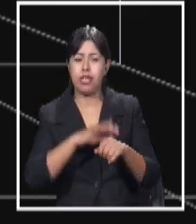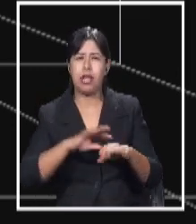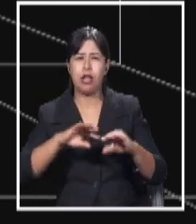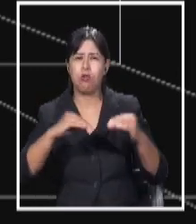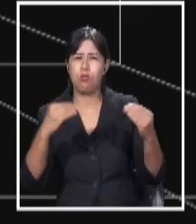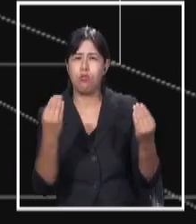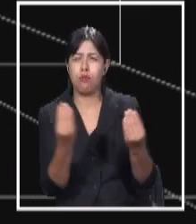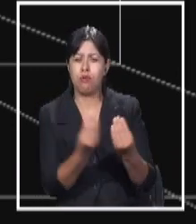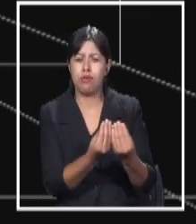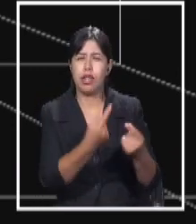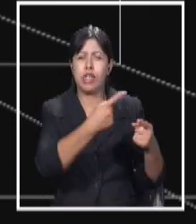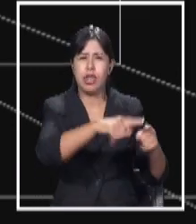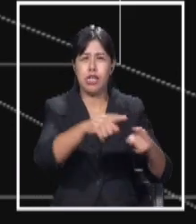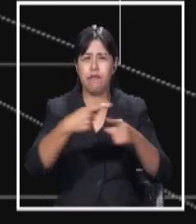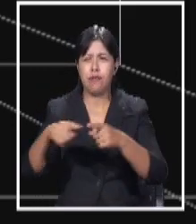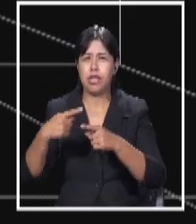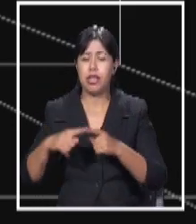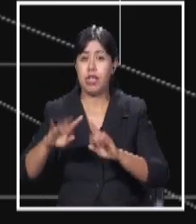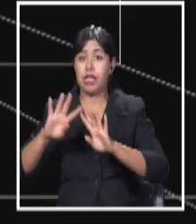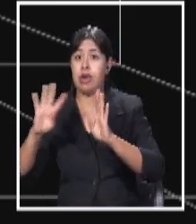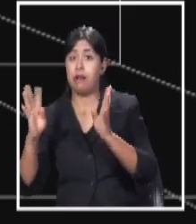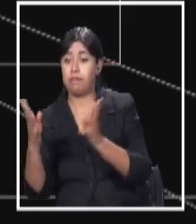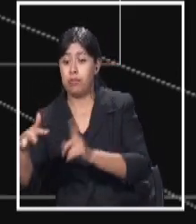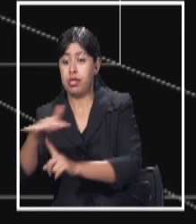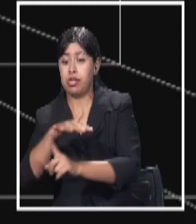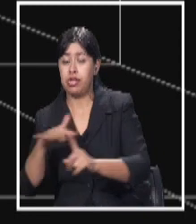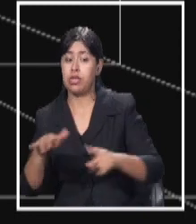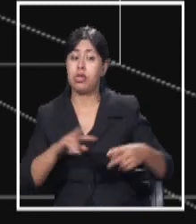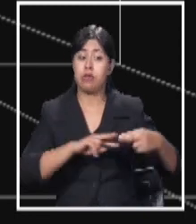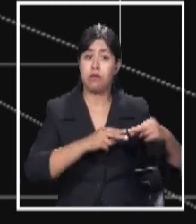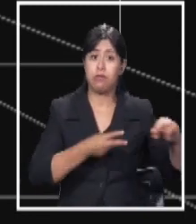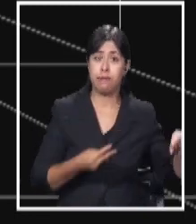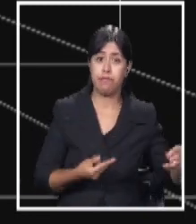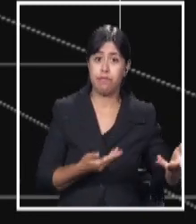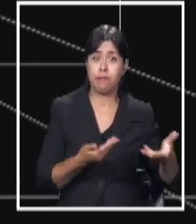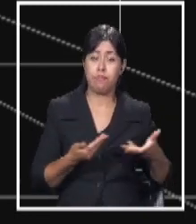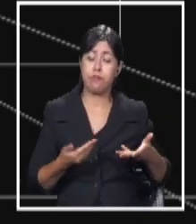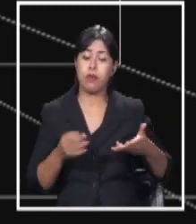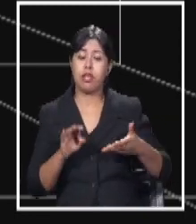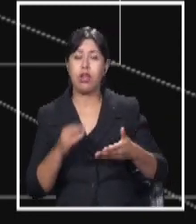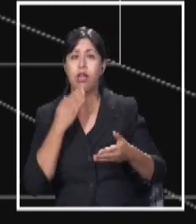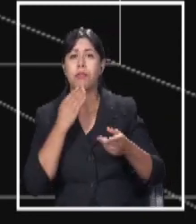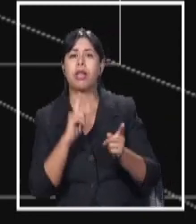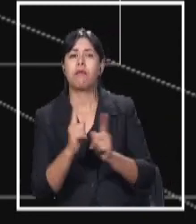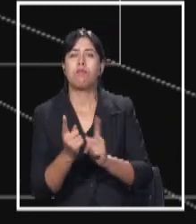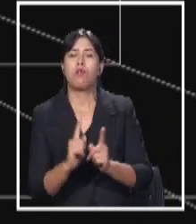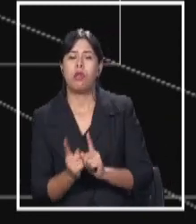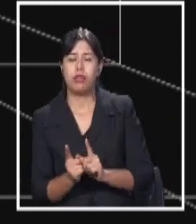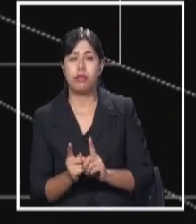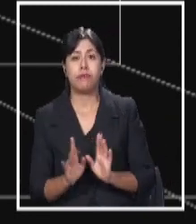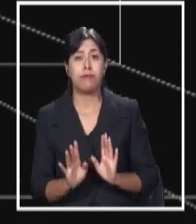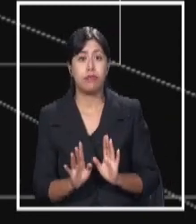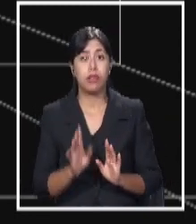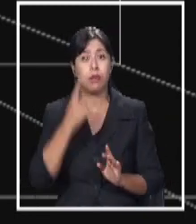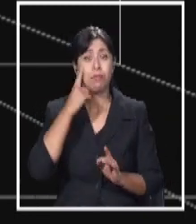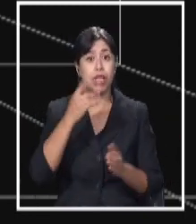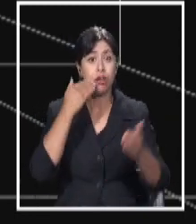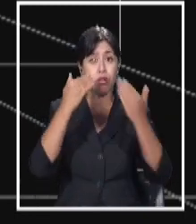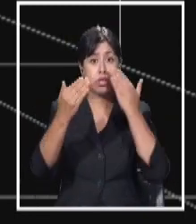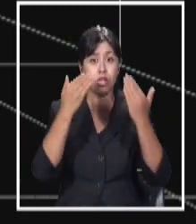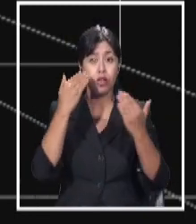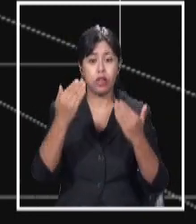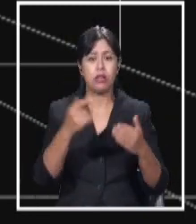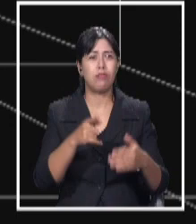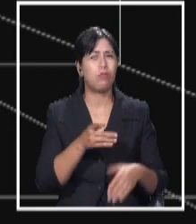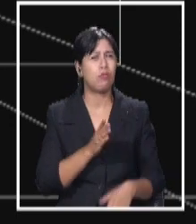que combinan influencias ambientales con disposiciones genéticas, con modificaciones. Y sin embargo, en salud mental persiste de una